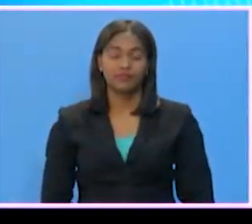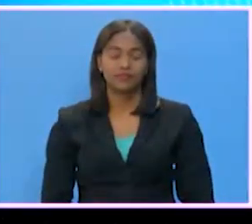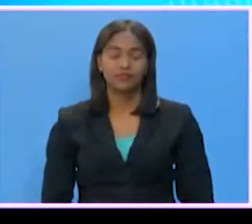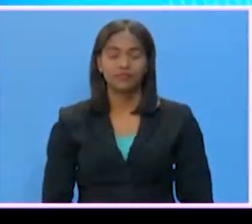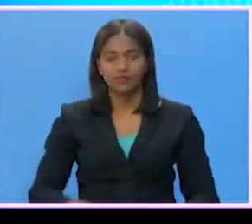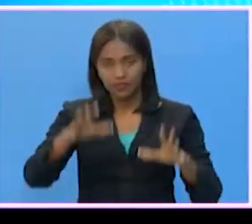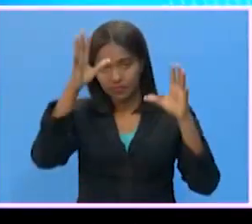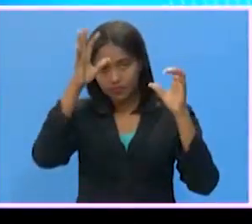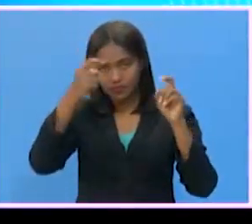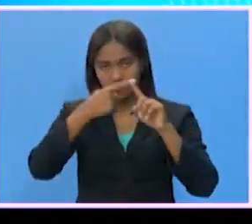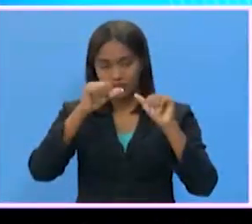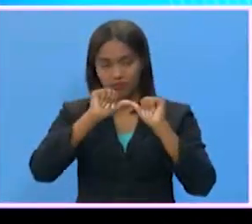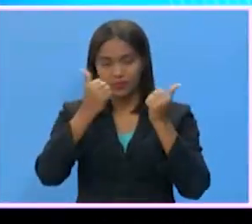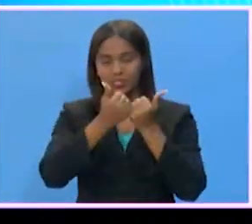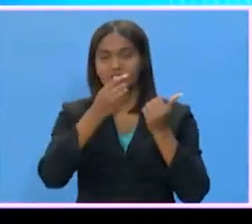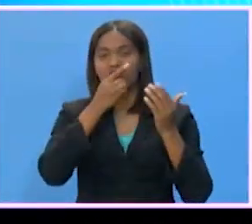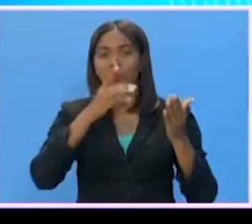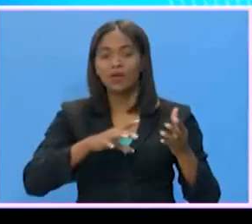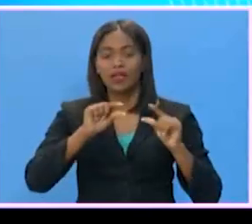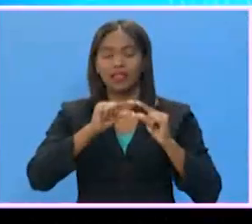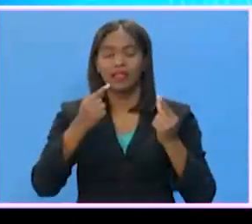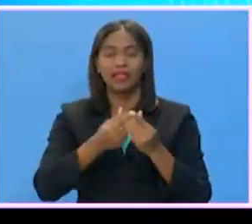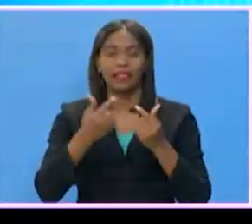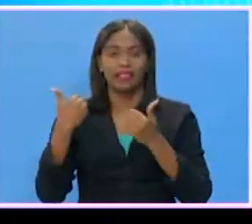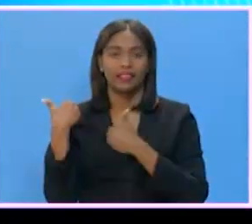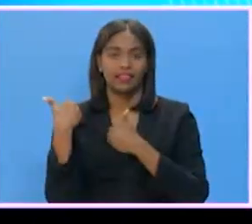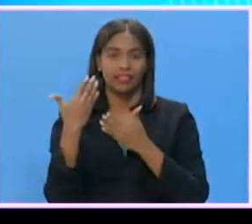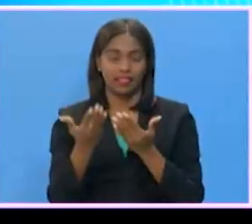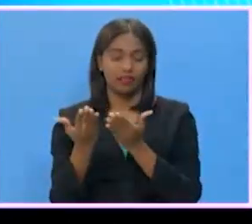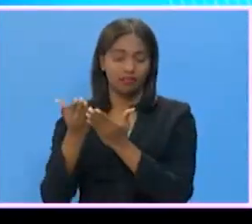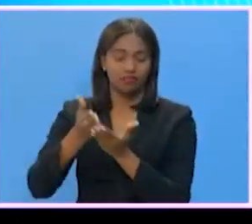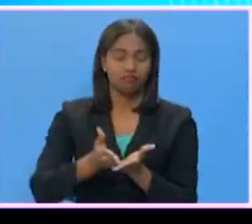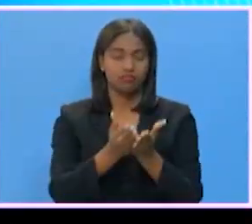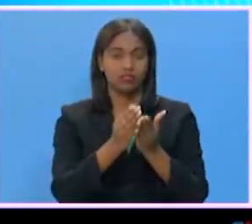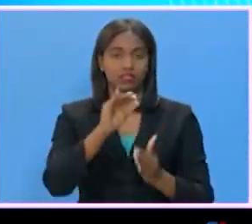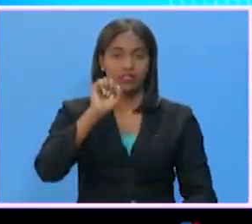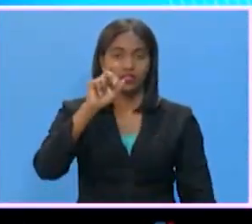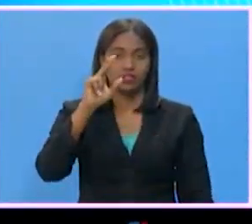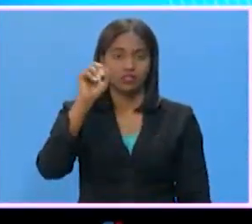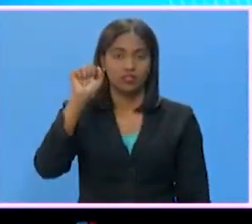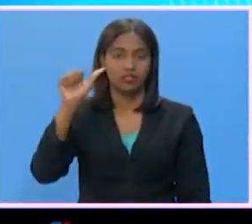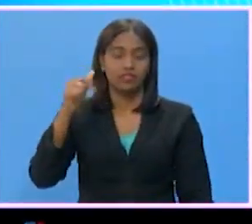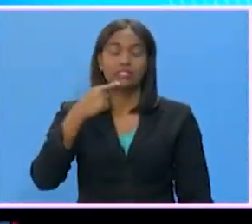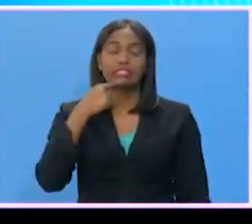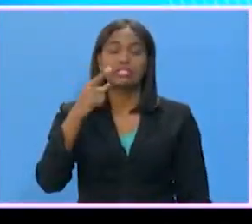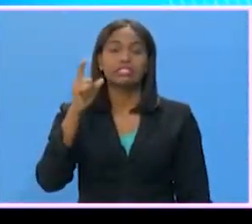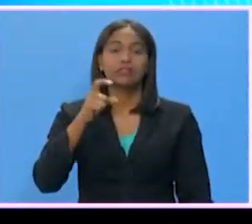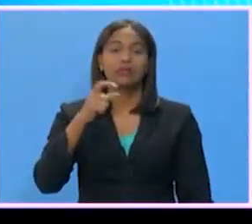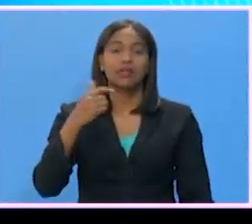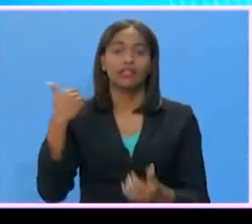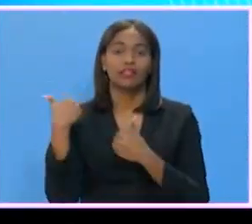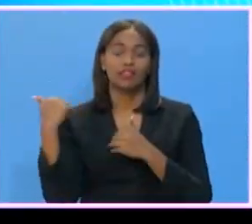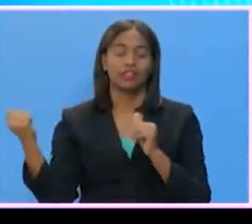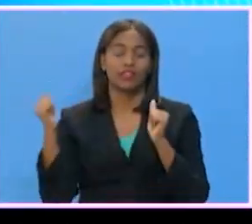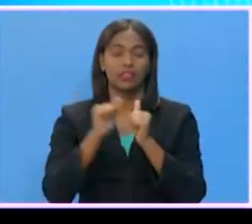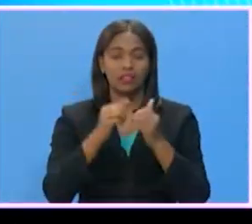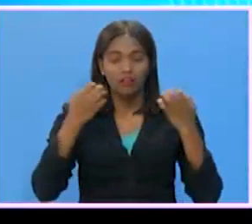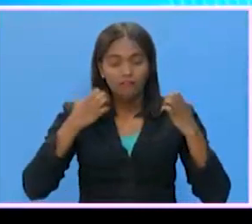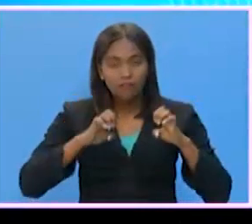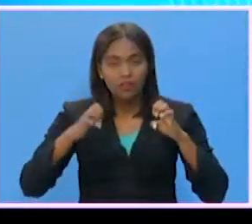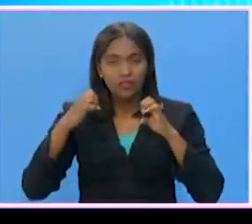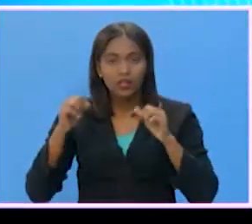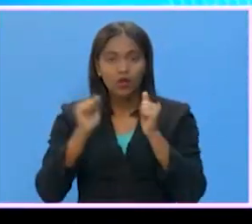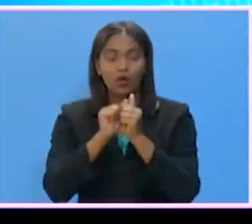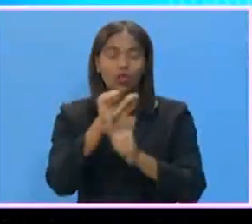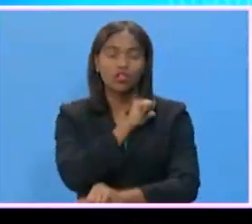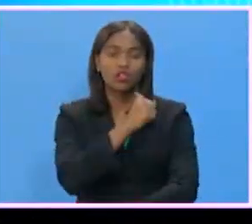La presidenta de la Asociación Dominicana de Agentes de Carga Aérea y Marítima, Ilsa Michelén, abogó por la convergencia de esfuerzos entre